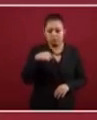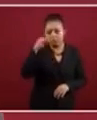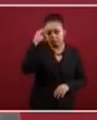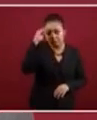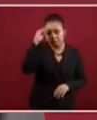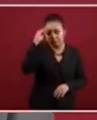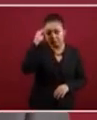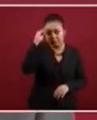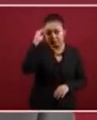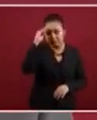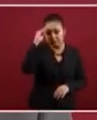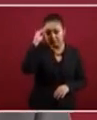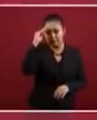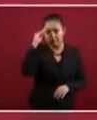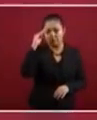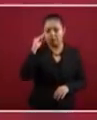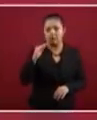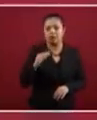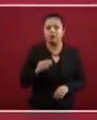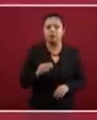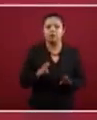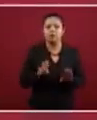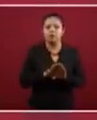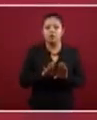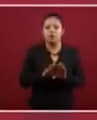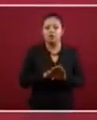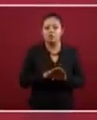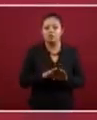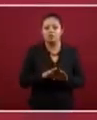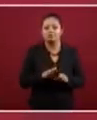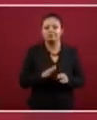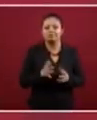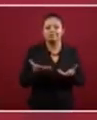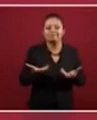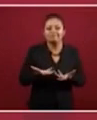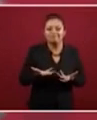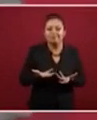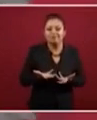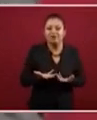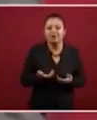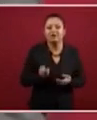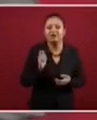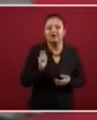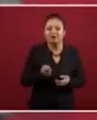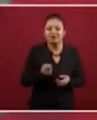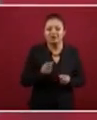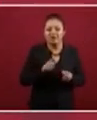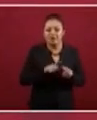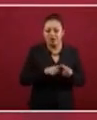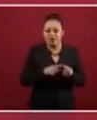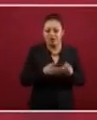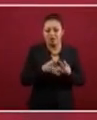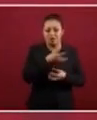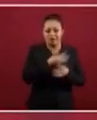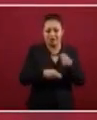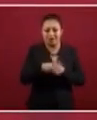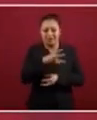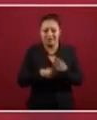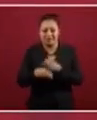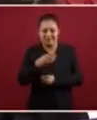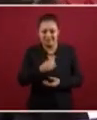la que con su sensibilidad pues le diga al presidente del Manuel López Obrador que ya liberen esos recursos. Explicó que